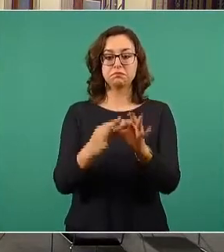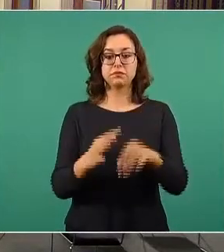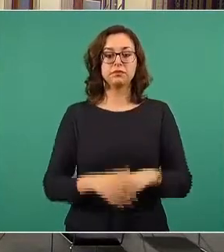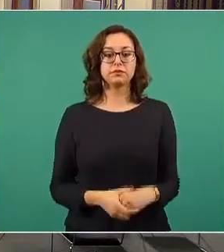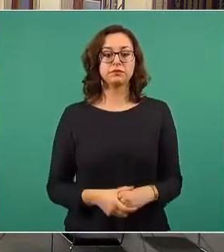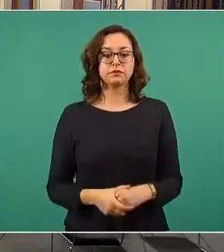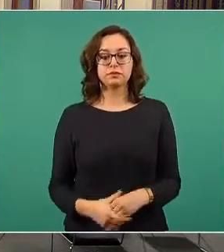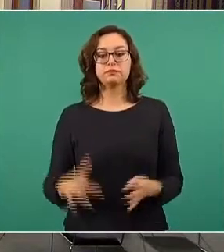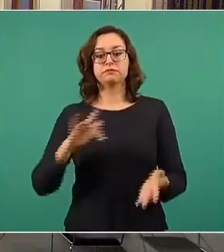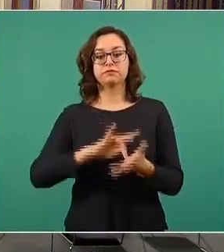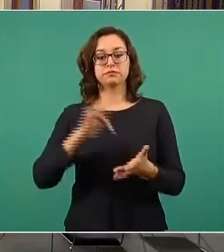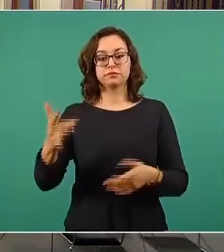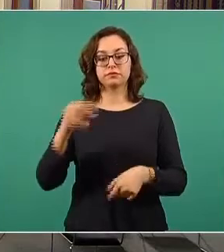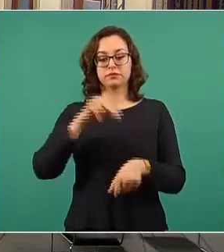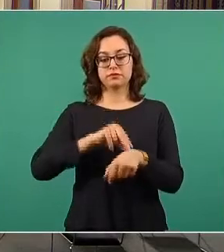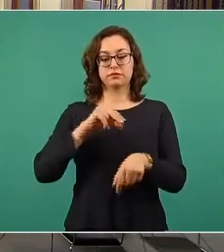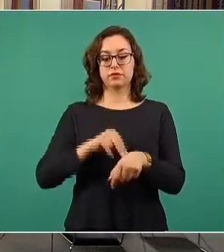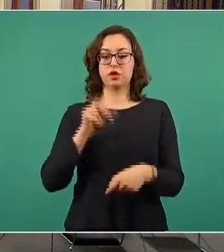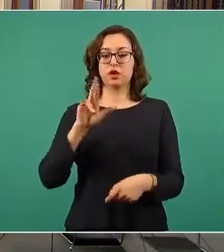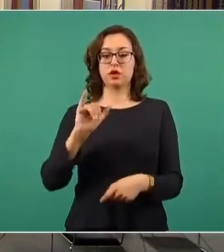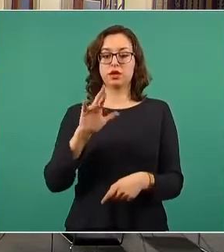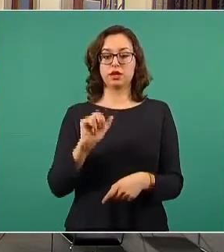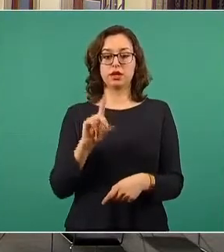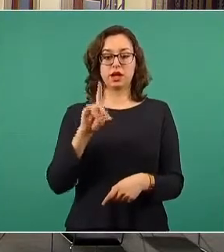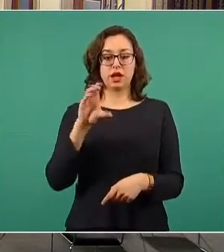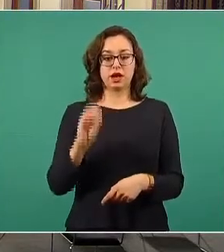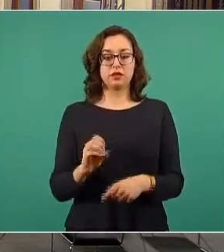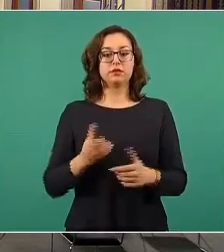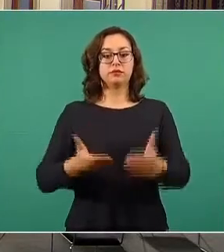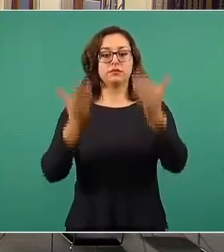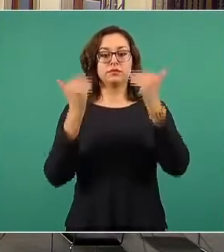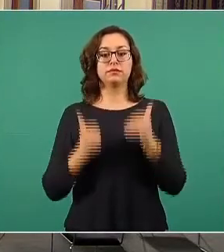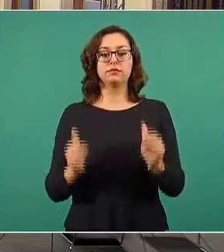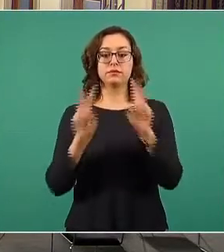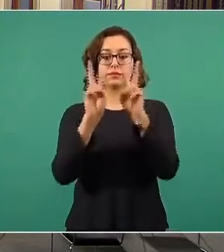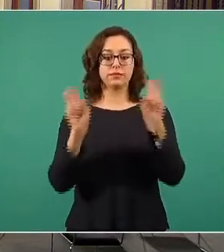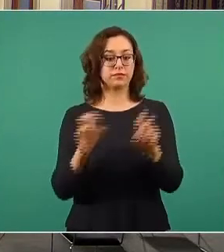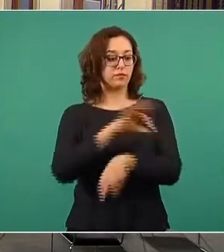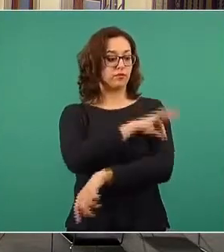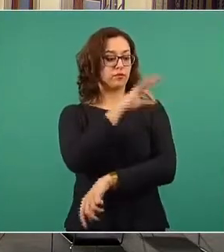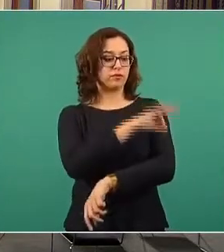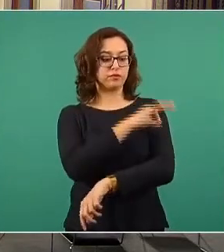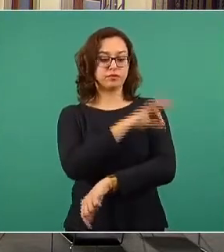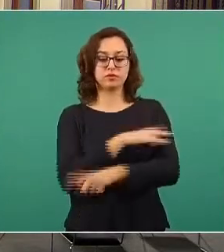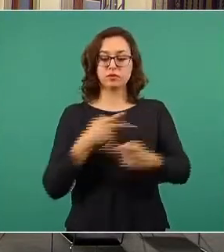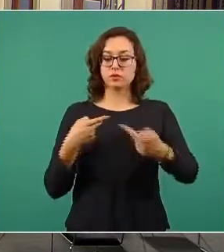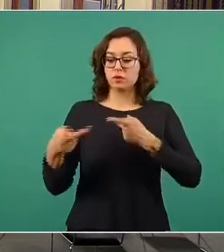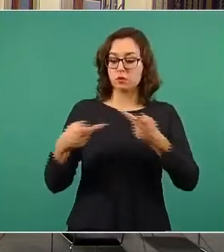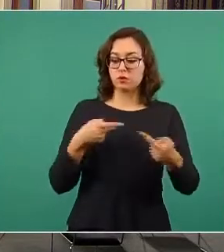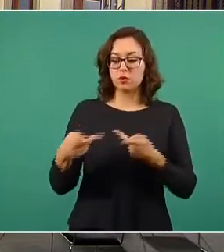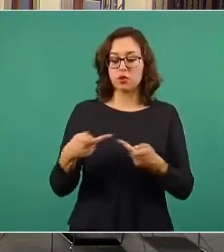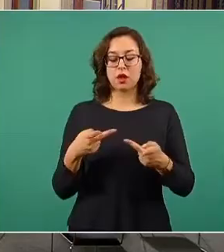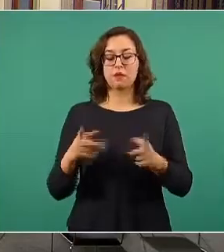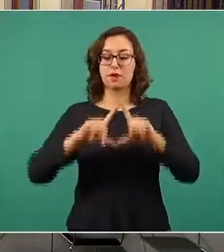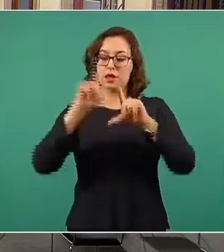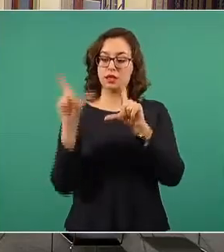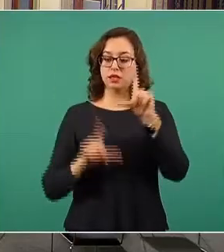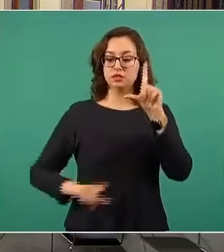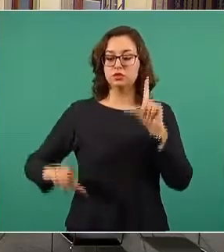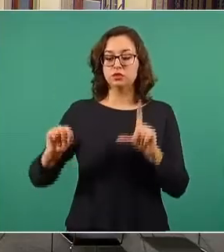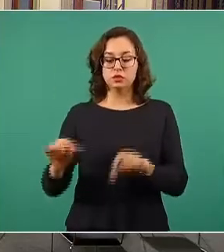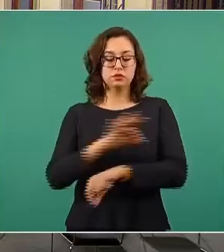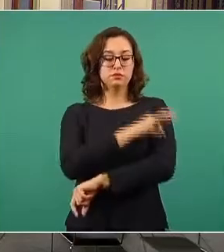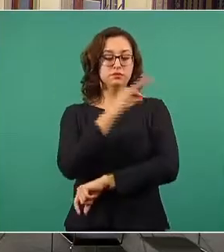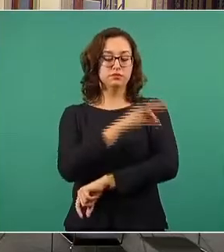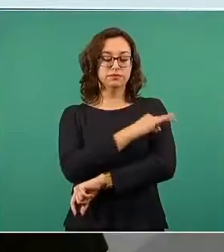Gracias, doctor Ricardo Cortés. Vamos a hablar de la vacuna, las vacunas, el programa o la estrategia operativa de la Política Nacional